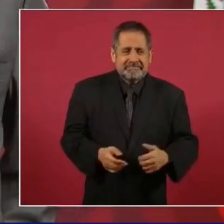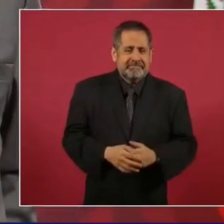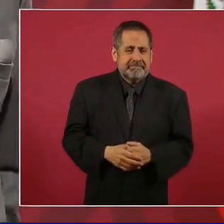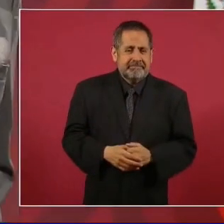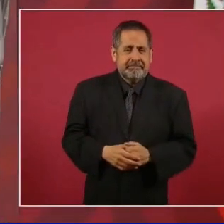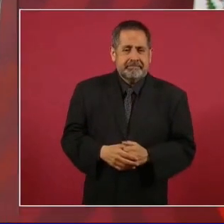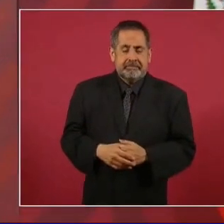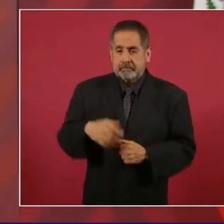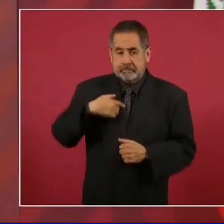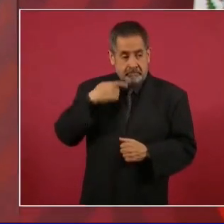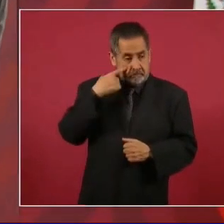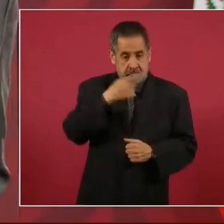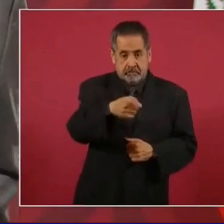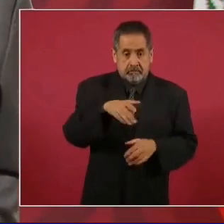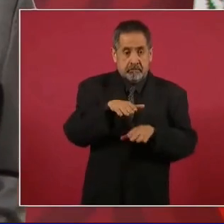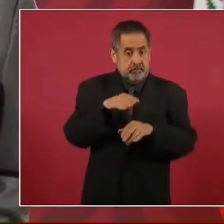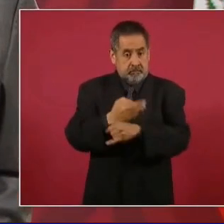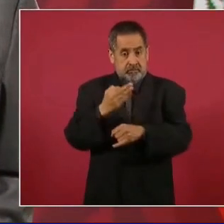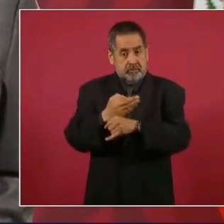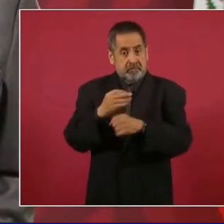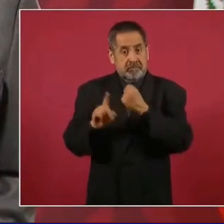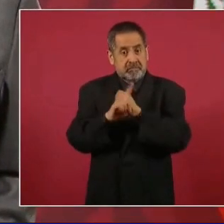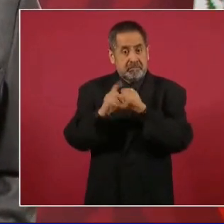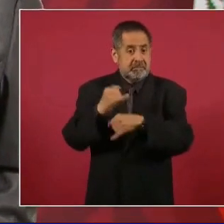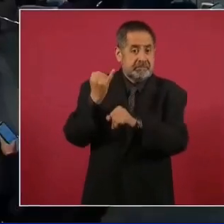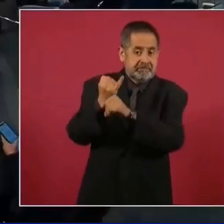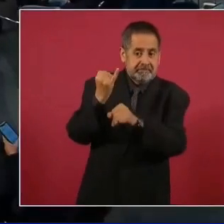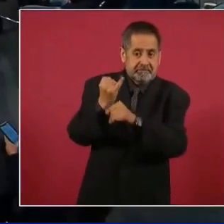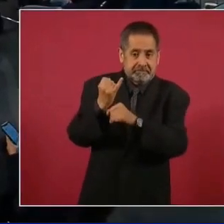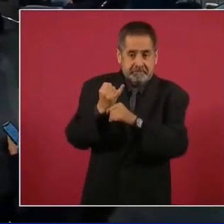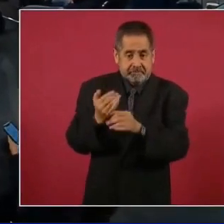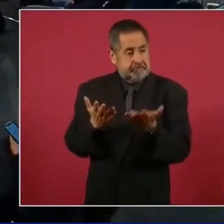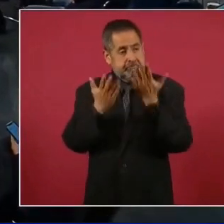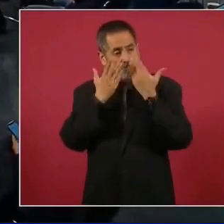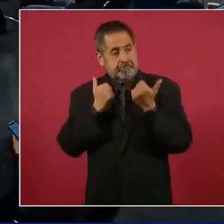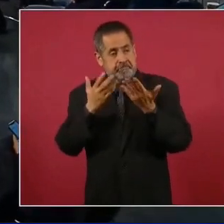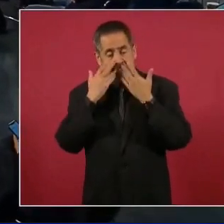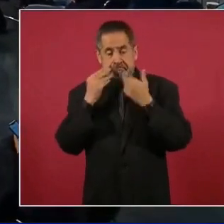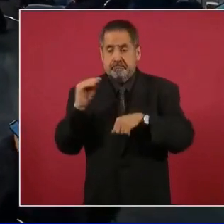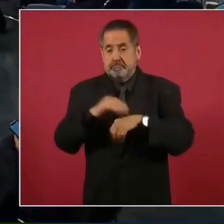Si estamos viendo con el Internet, no hay